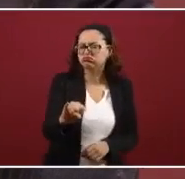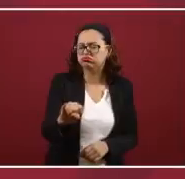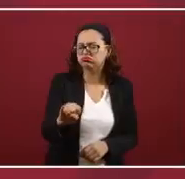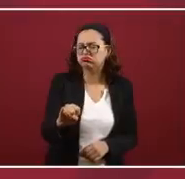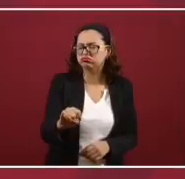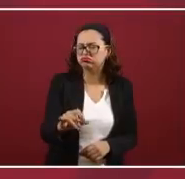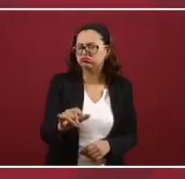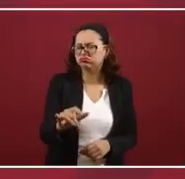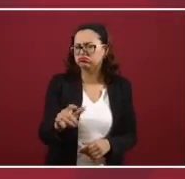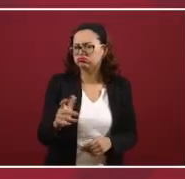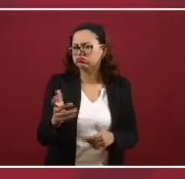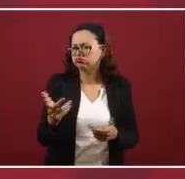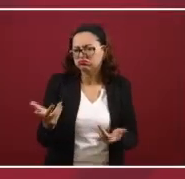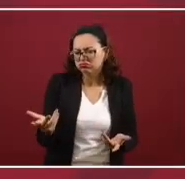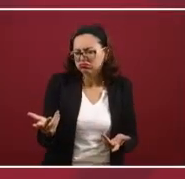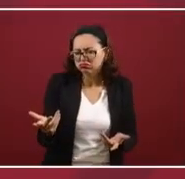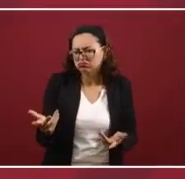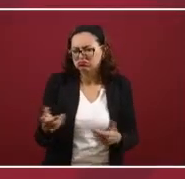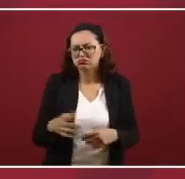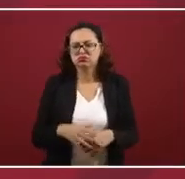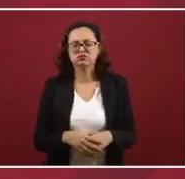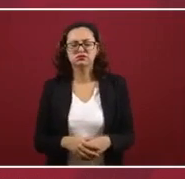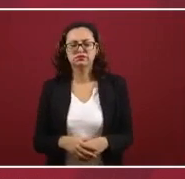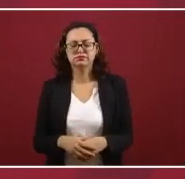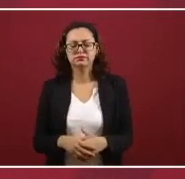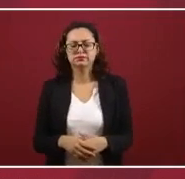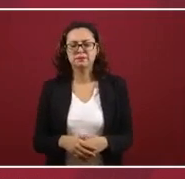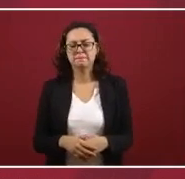esta decisión, porque si